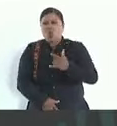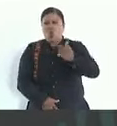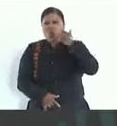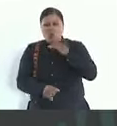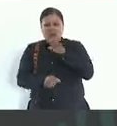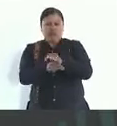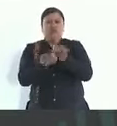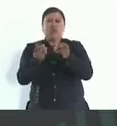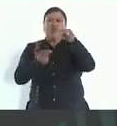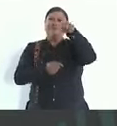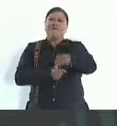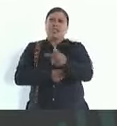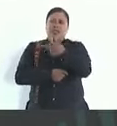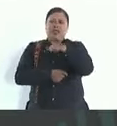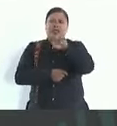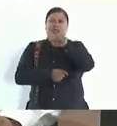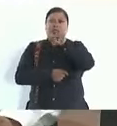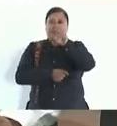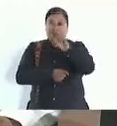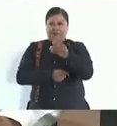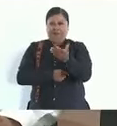municipio,